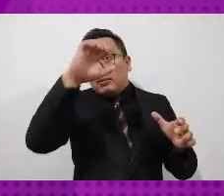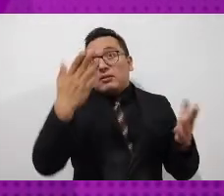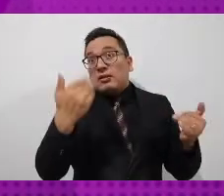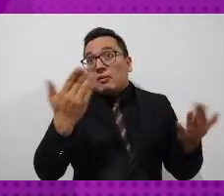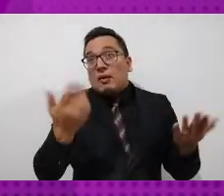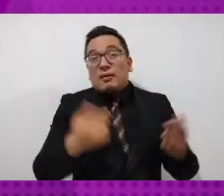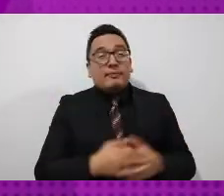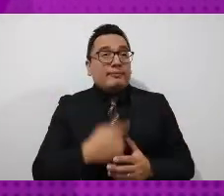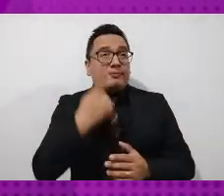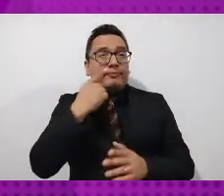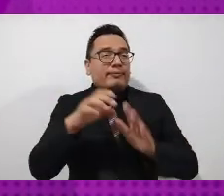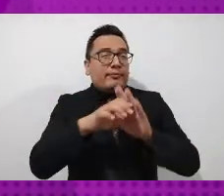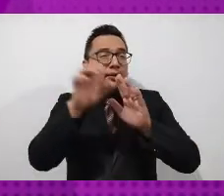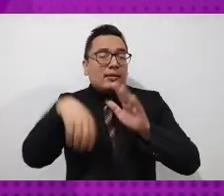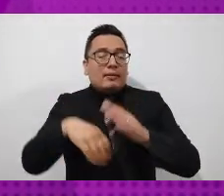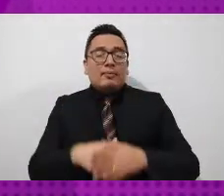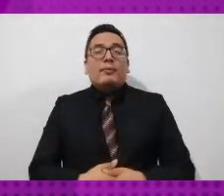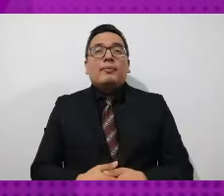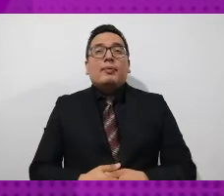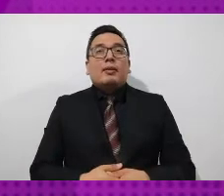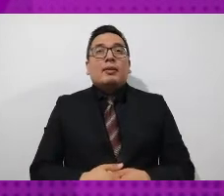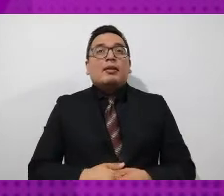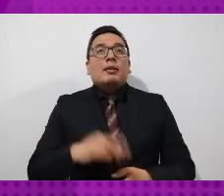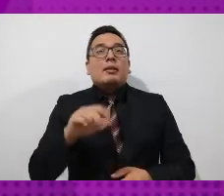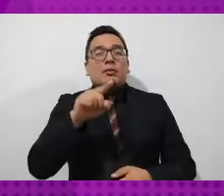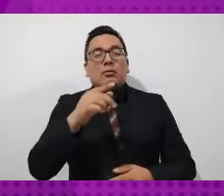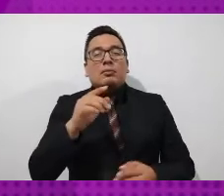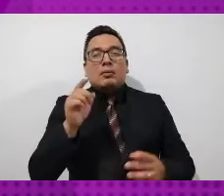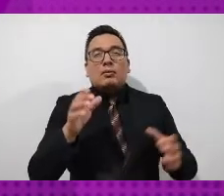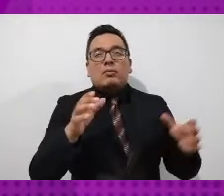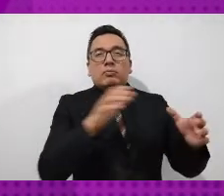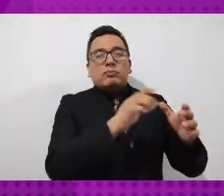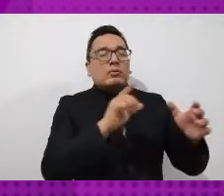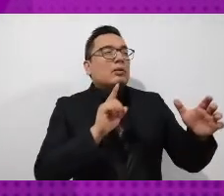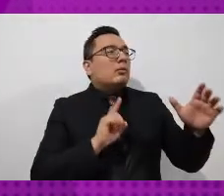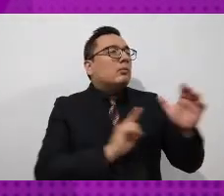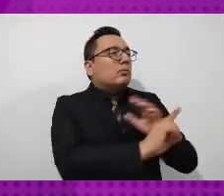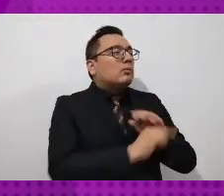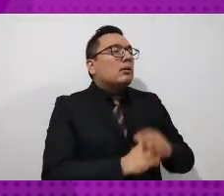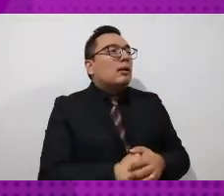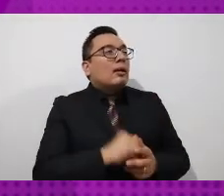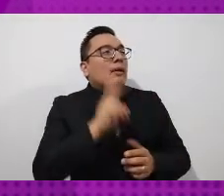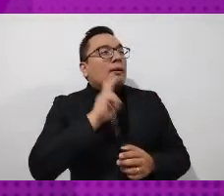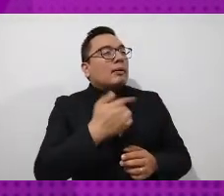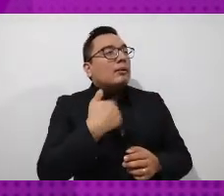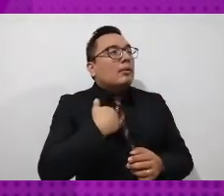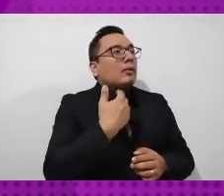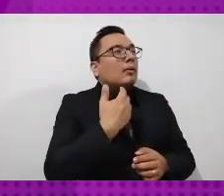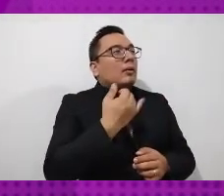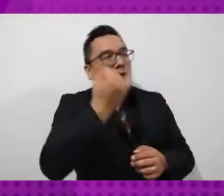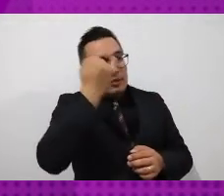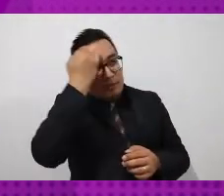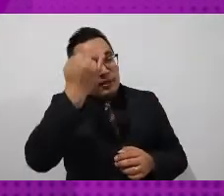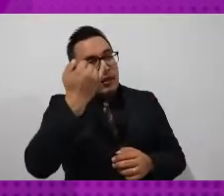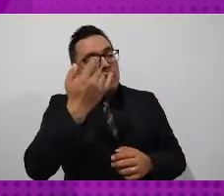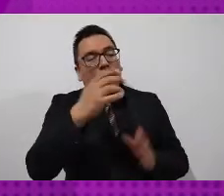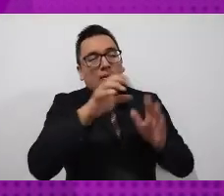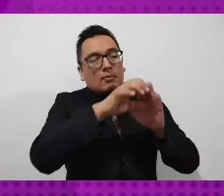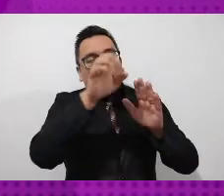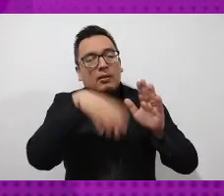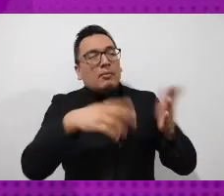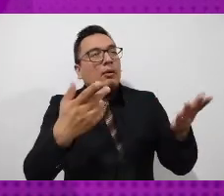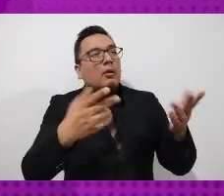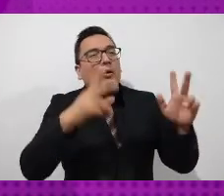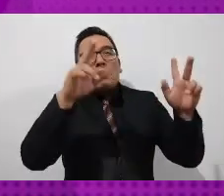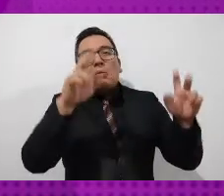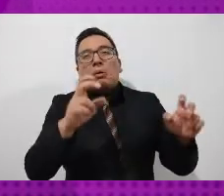Y les pongo un ejemplo. Si ustedes van al Congreso del Estado y presentan una iniciativa popular, por ejemplo,